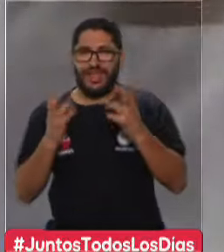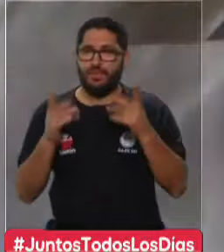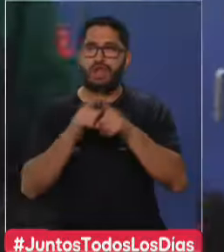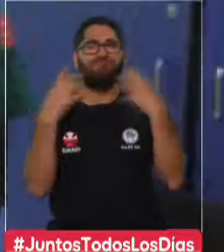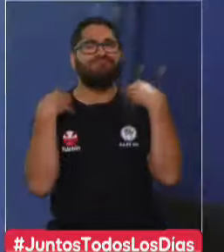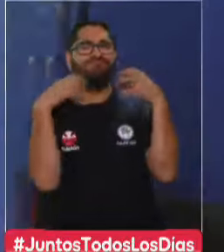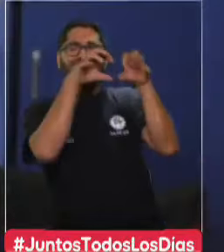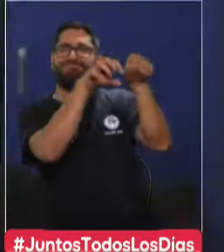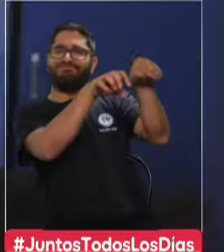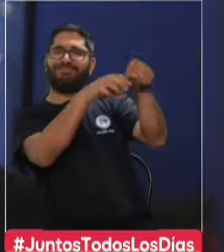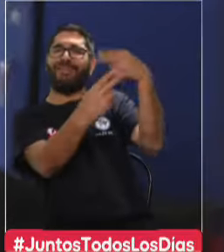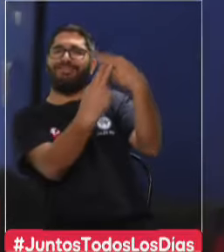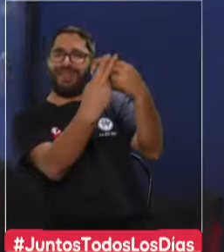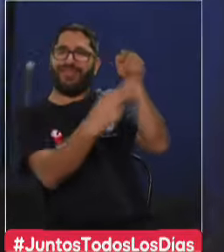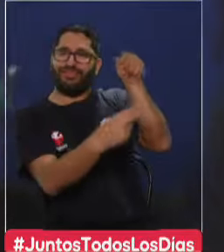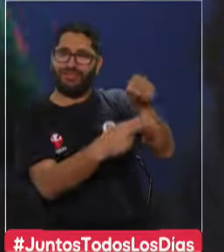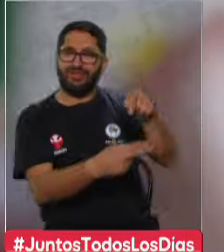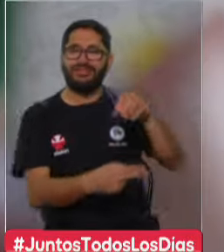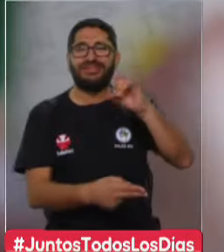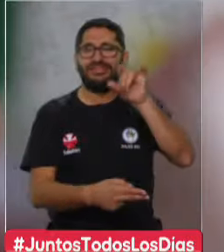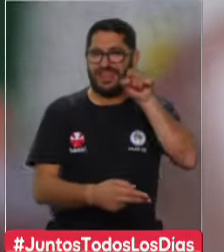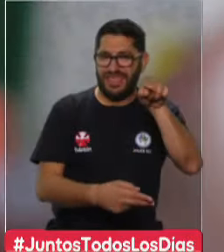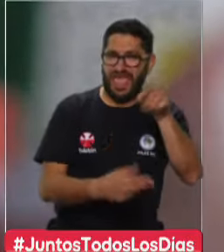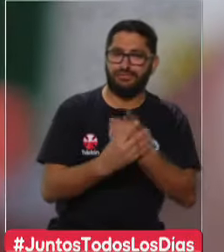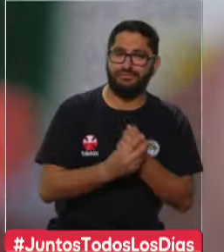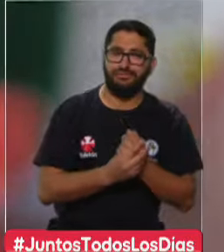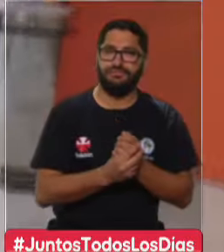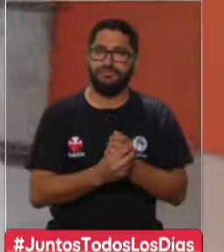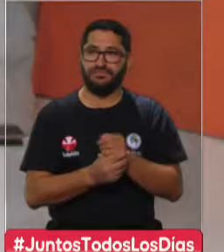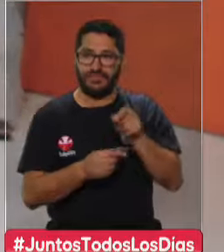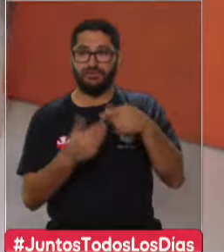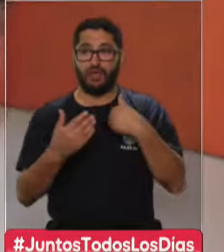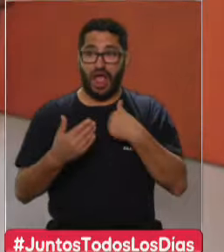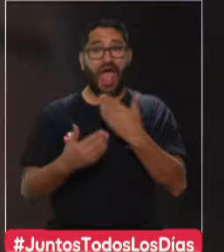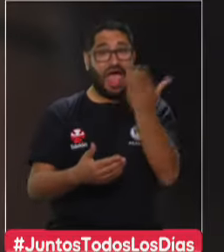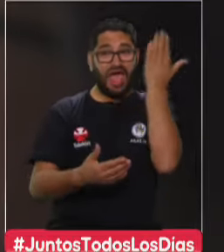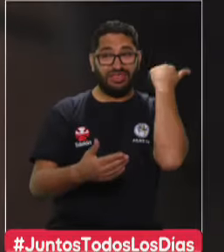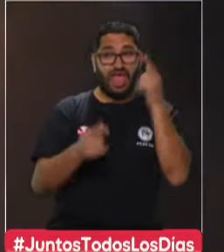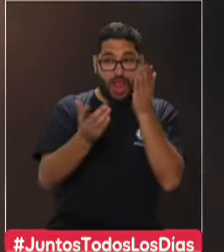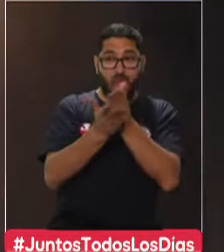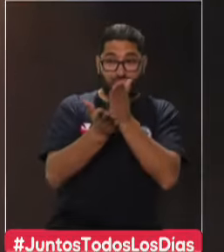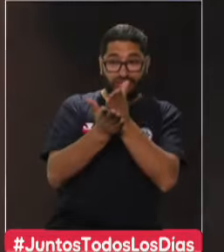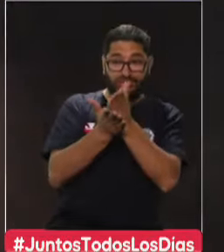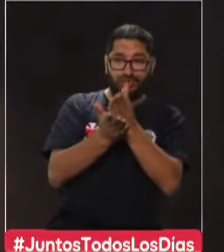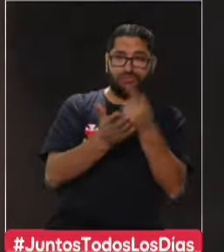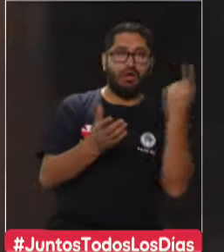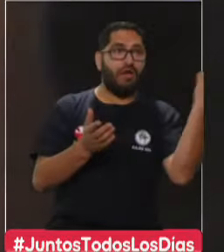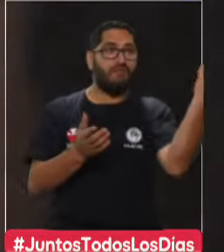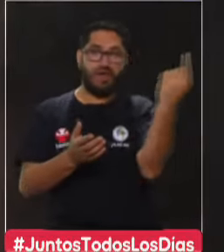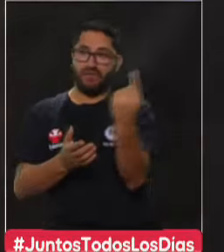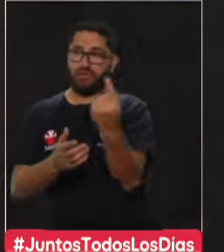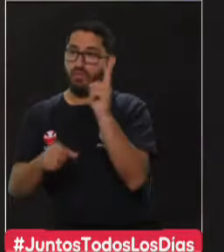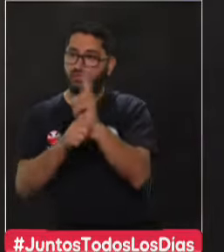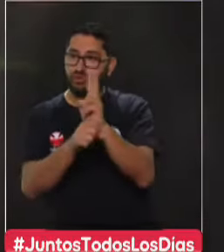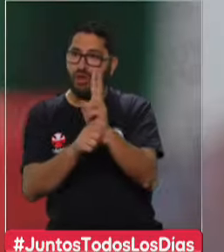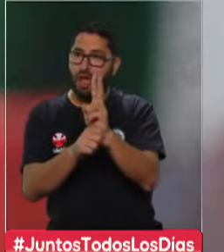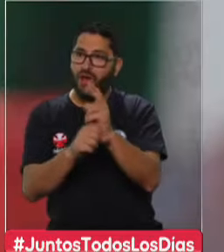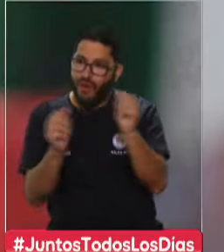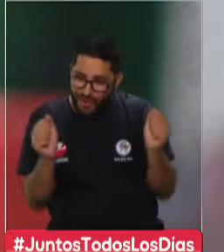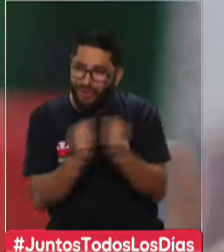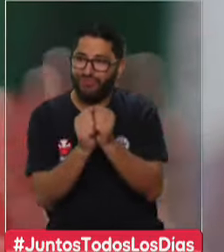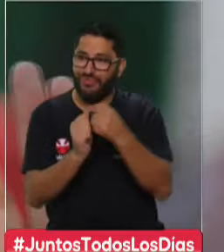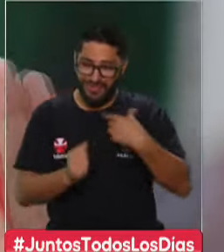puñitos y lo vamos a poner apoyo sobre antebrazo. Cuando iba a hacer clase, a veces andaba con el Joaco. Pues yo el Joaco lo conocí, de hecho, de pequeño,